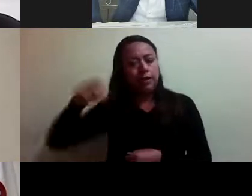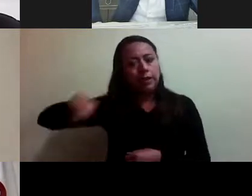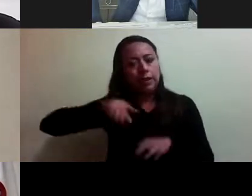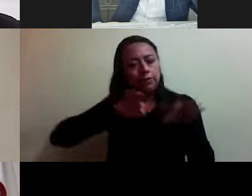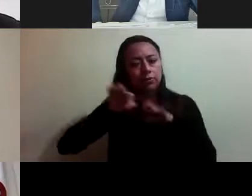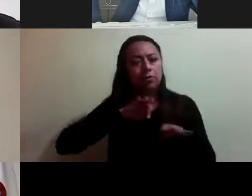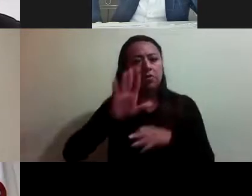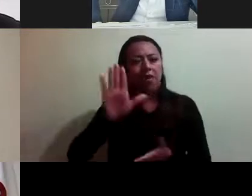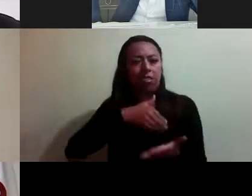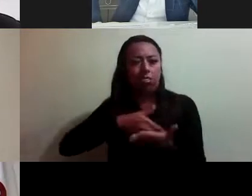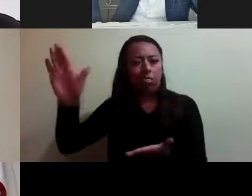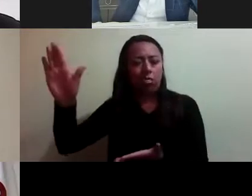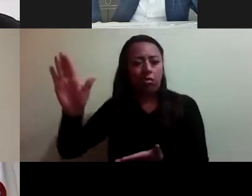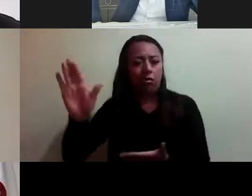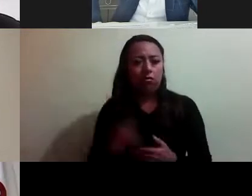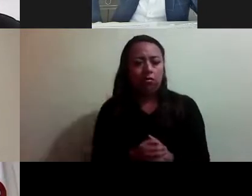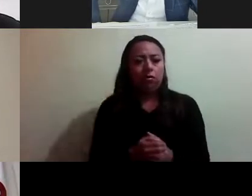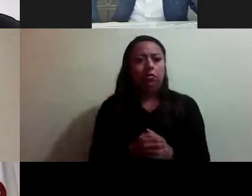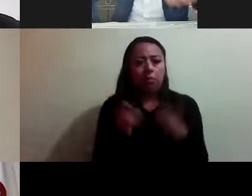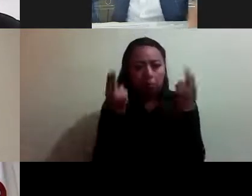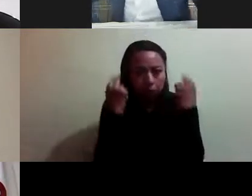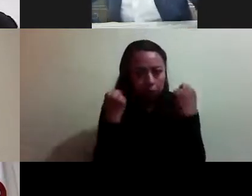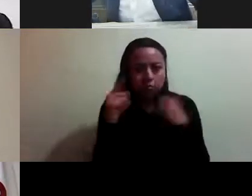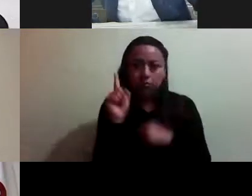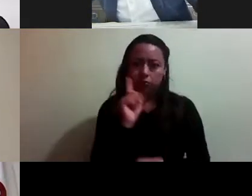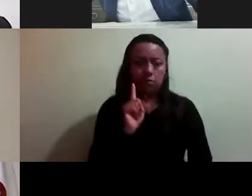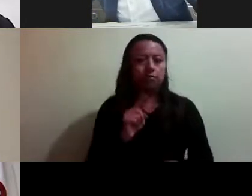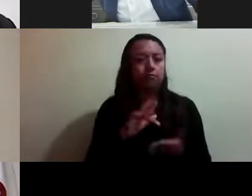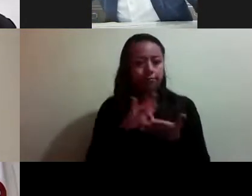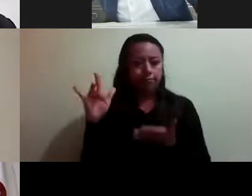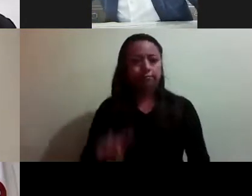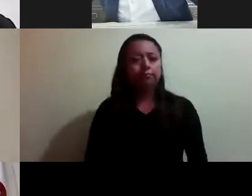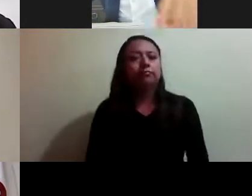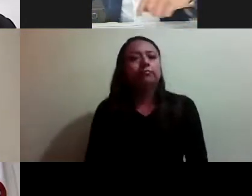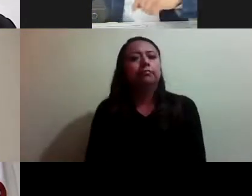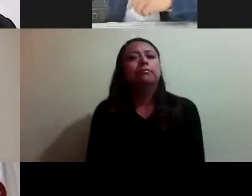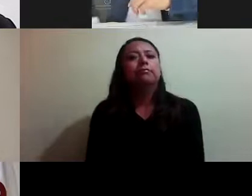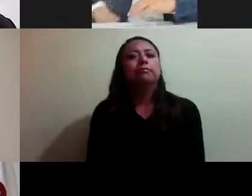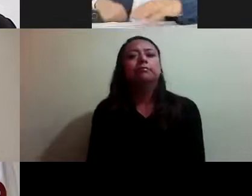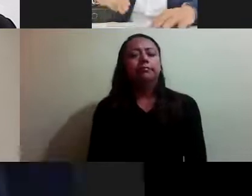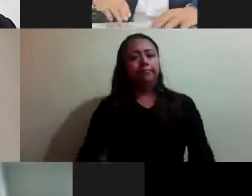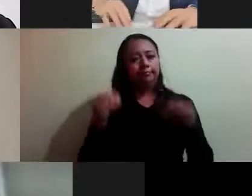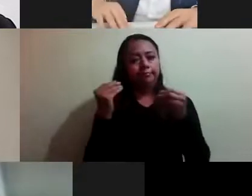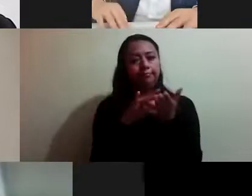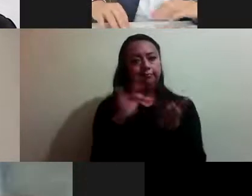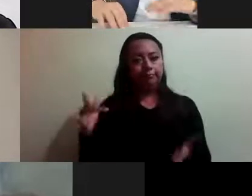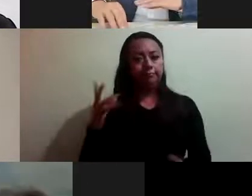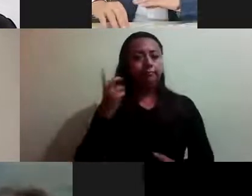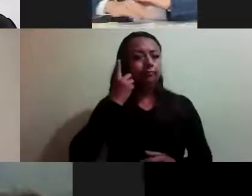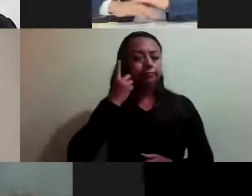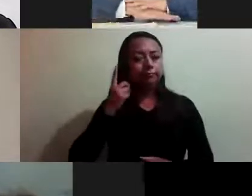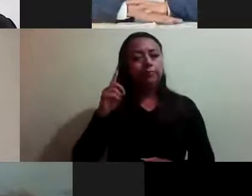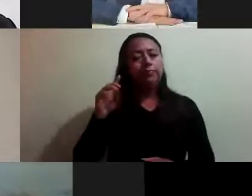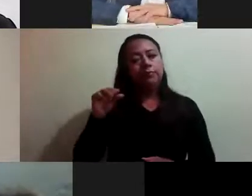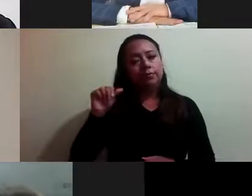trabajadores con una mano atrás y otra adelante. Gracias. Muchísimas gracias, diputado Mauricio Tabe,